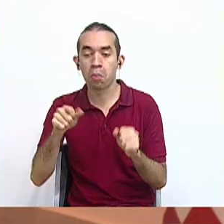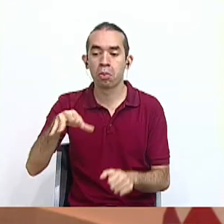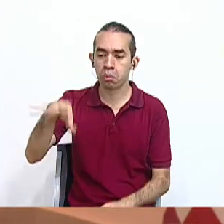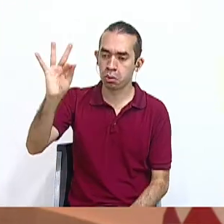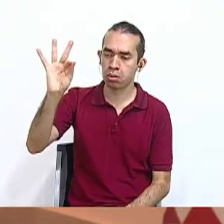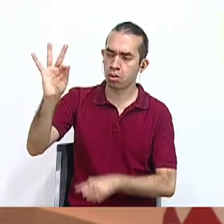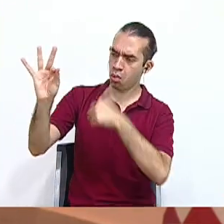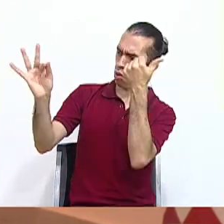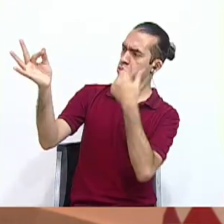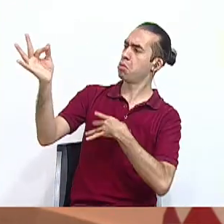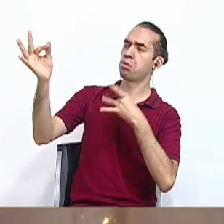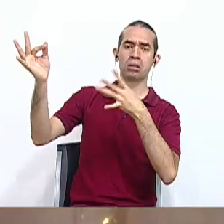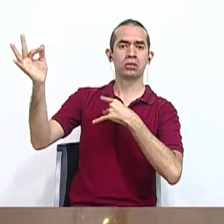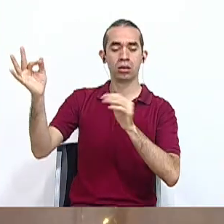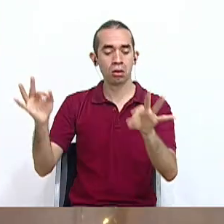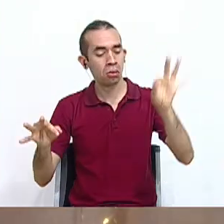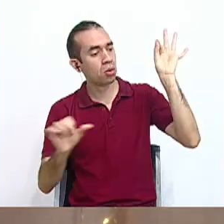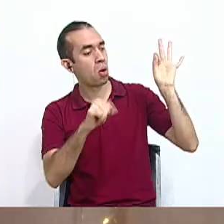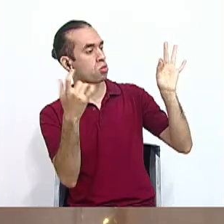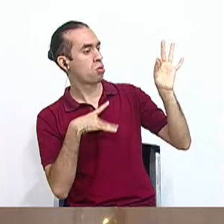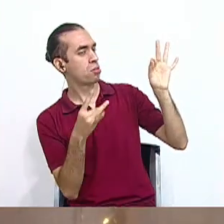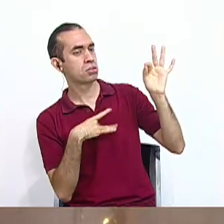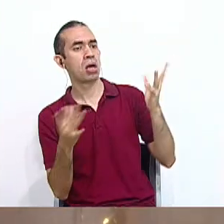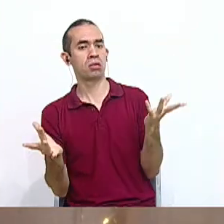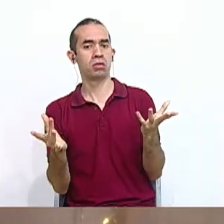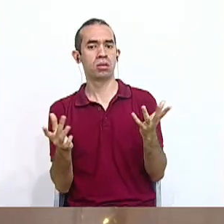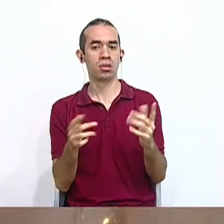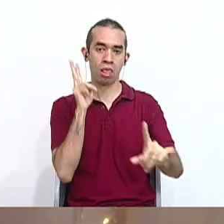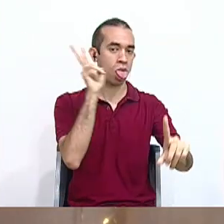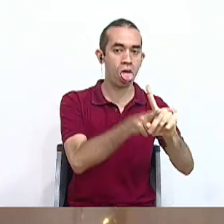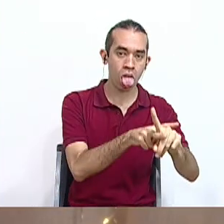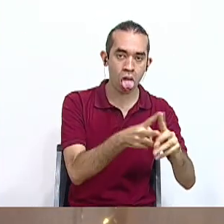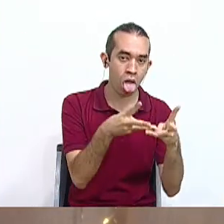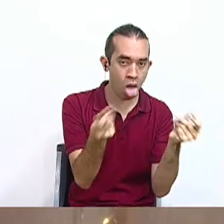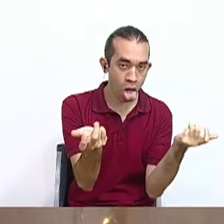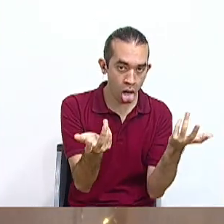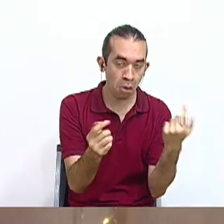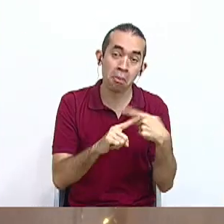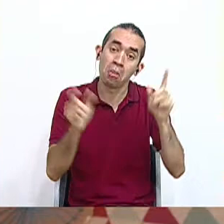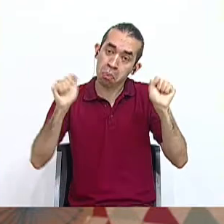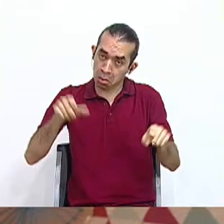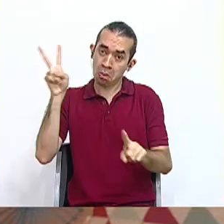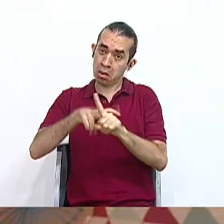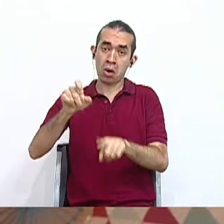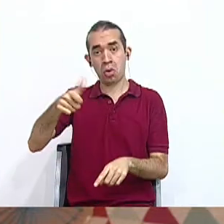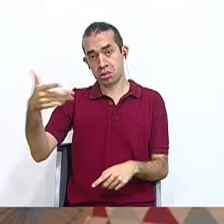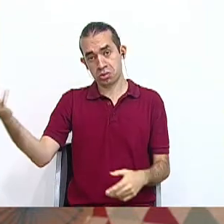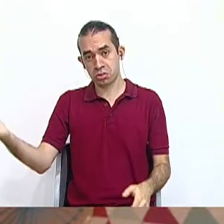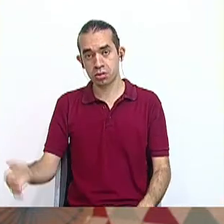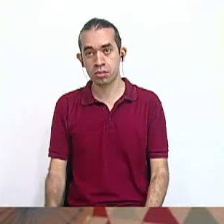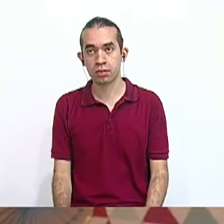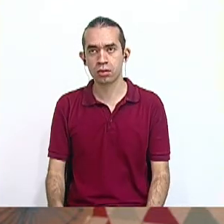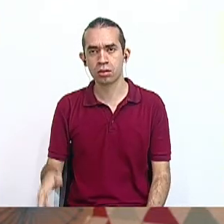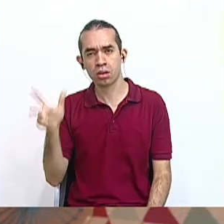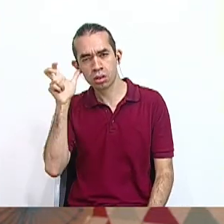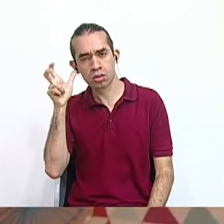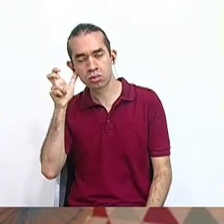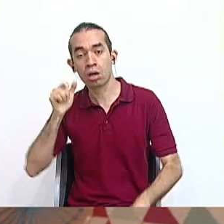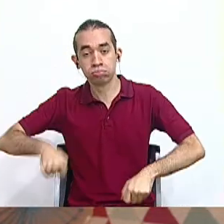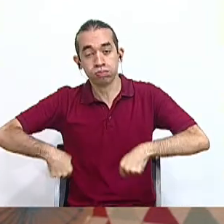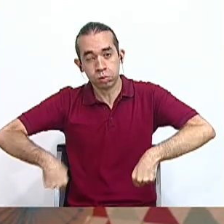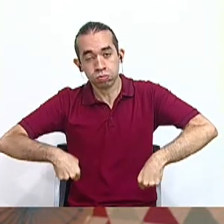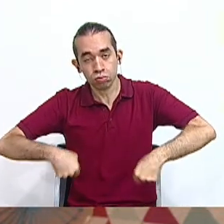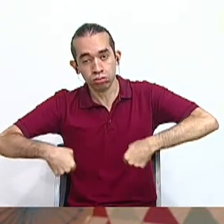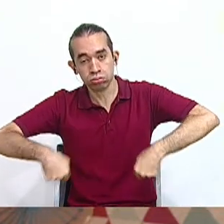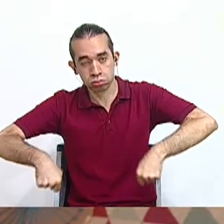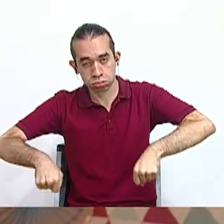pueden salir cosas interesantes, que aunque no nos resuelvan nada, pueden servir para otras cosas. ¿Ustedes escuchan que están arreglando la